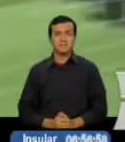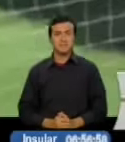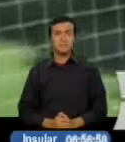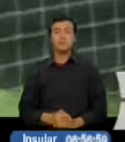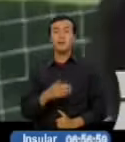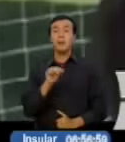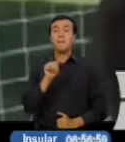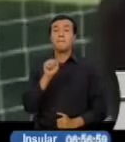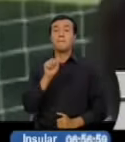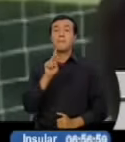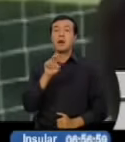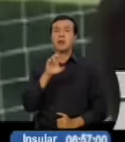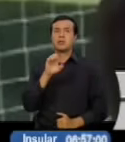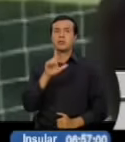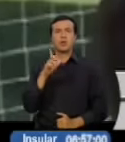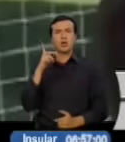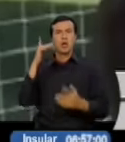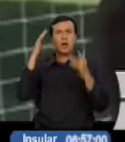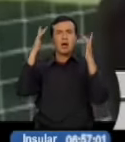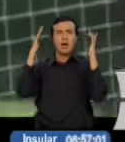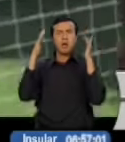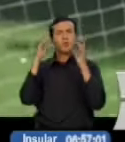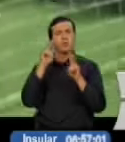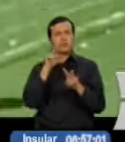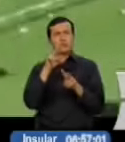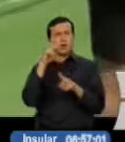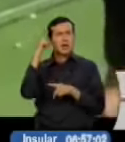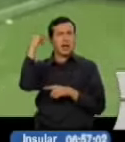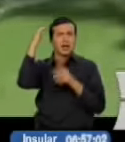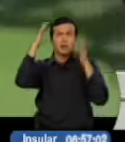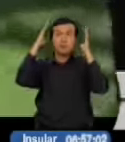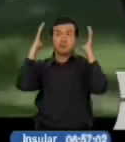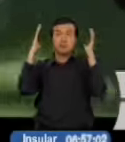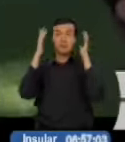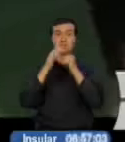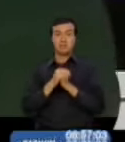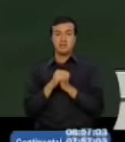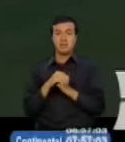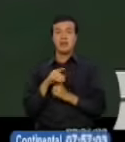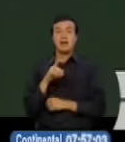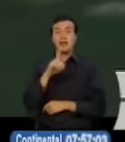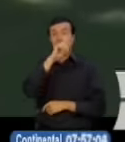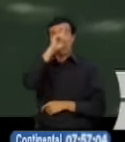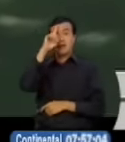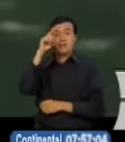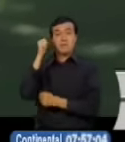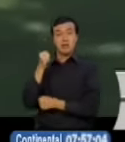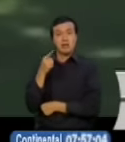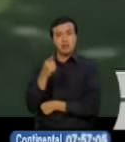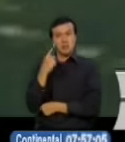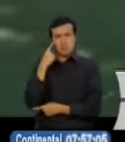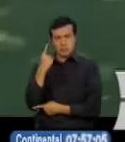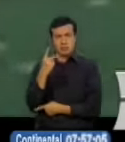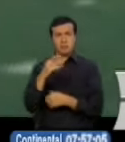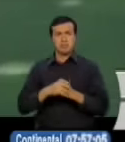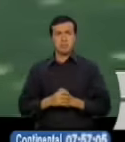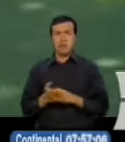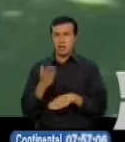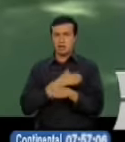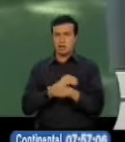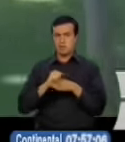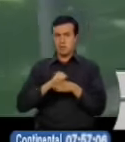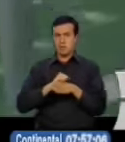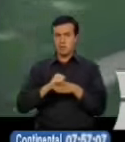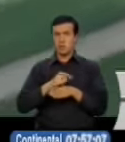Este es Marcel. ¡Qué cabellera para inconfundible! El lateral izquierdo del Real Madrid demostró previo a un entrenamiento con su